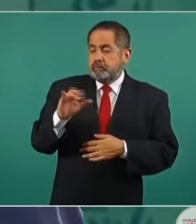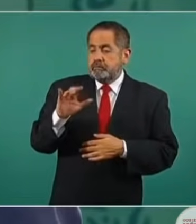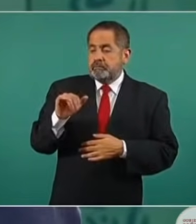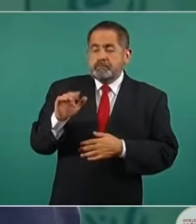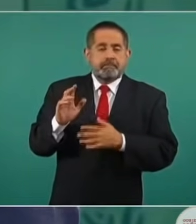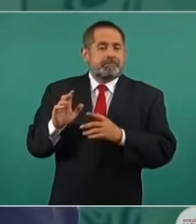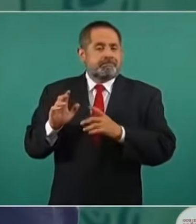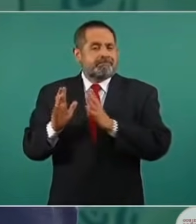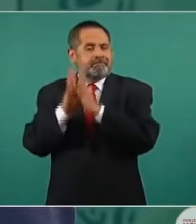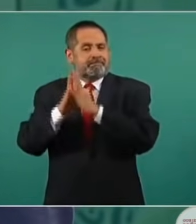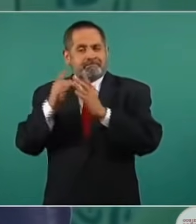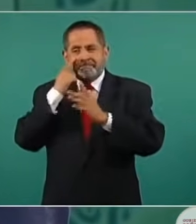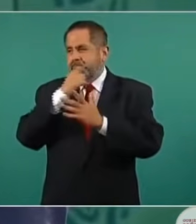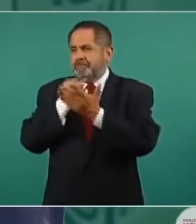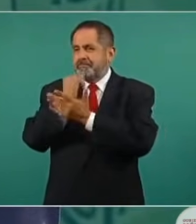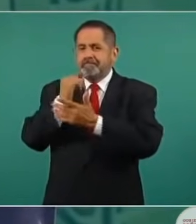aunque